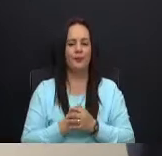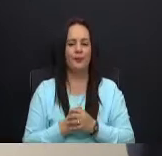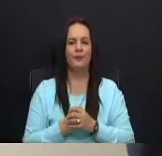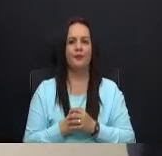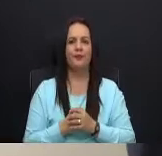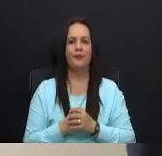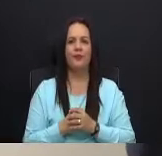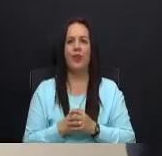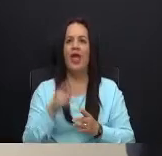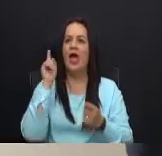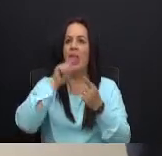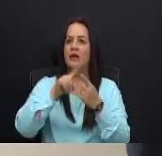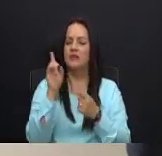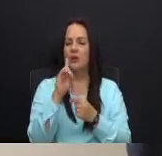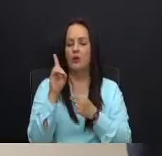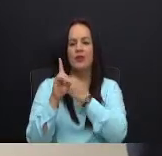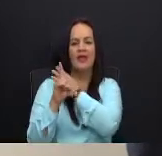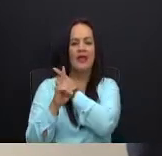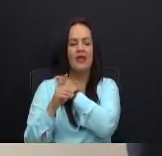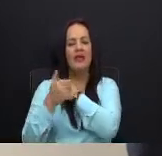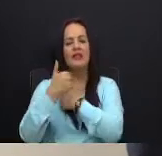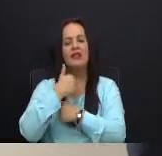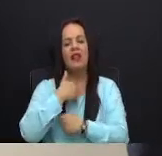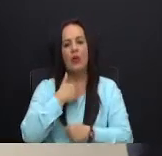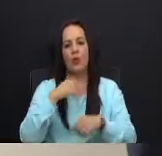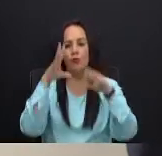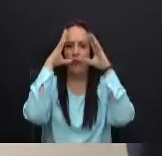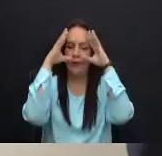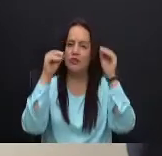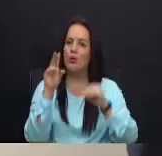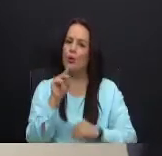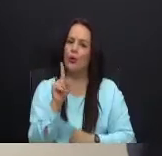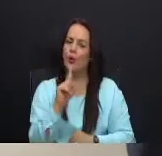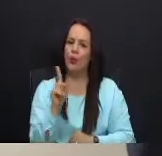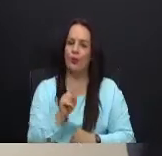Hasta donde tengo información, no, señor.